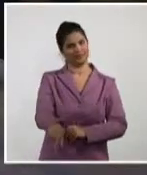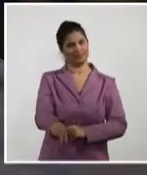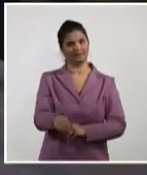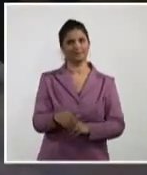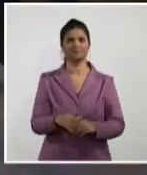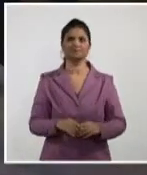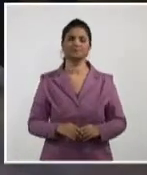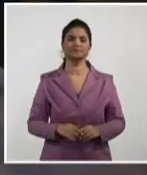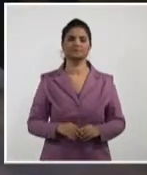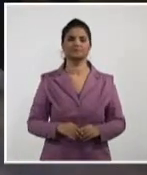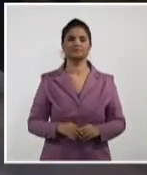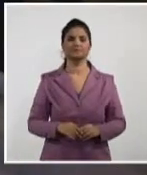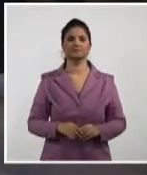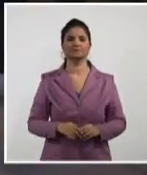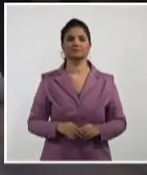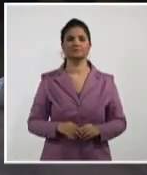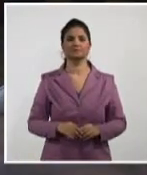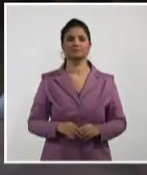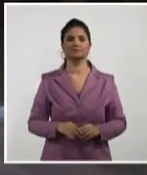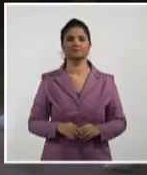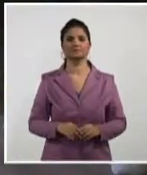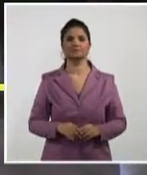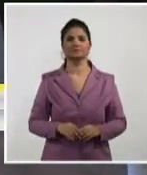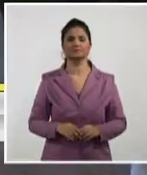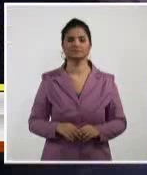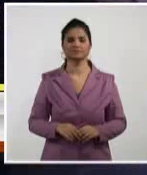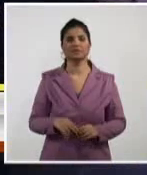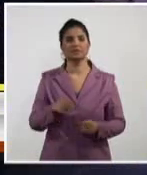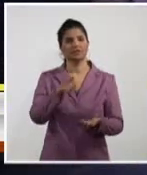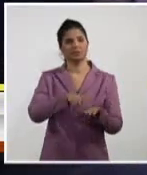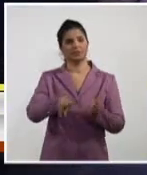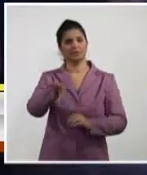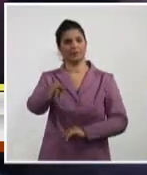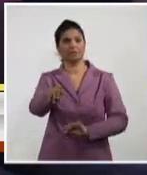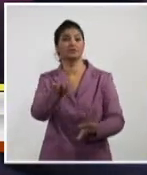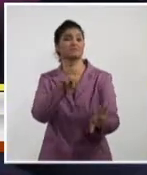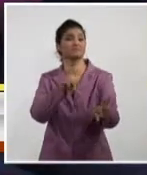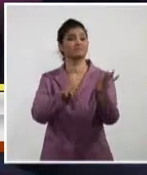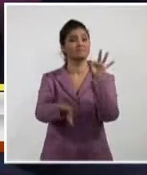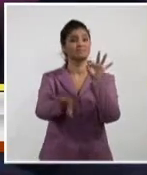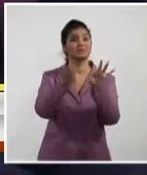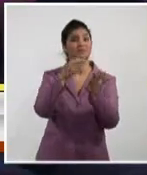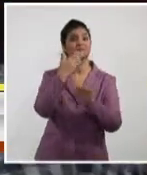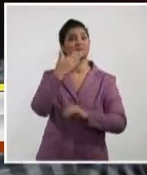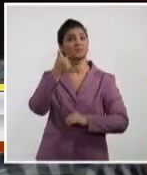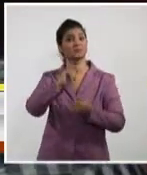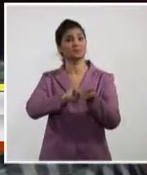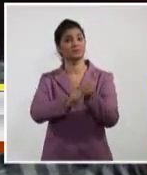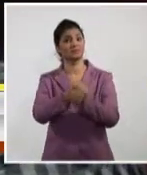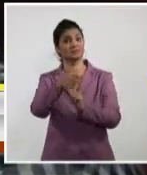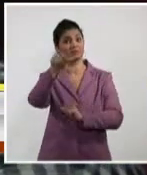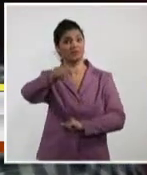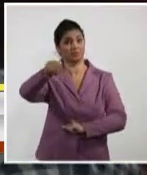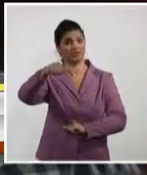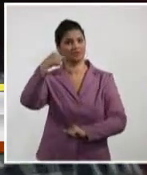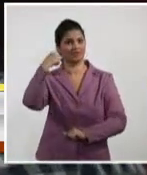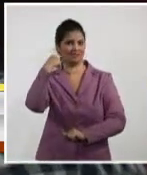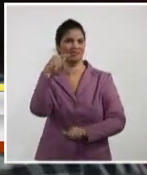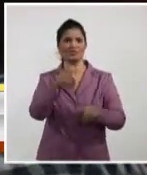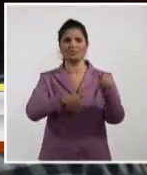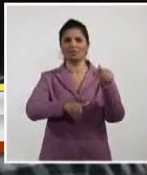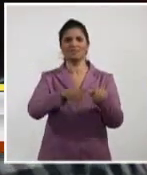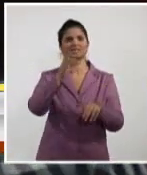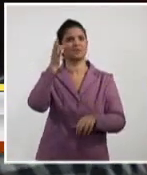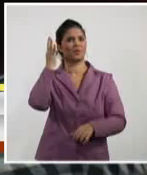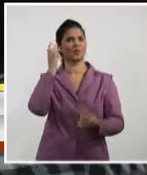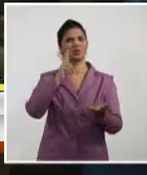En Pinar del Río se efectuó la premiación de los mejores atletas del año 2023. Presidieron la gala Yamilé Ramos Cordero,